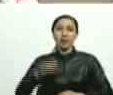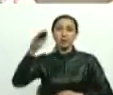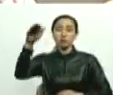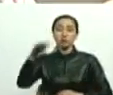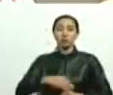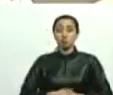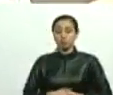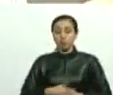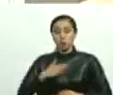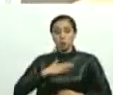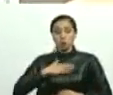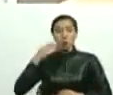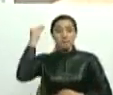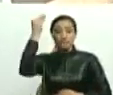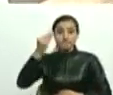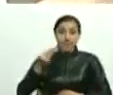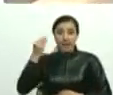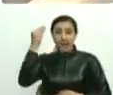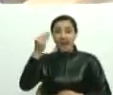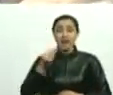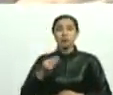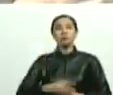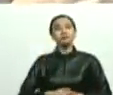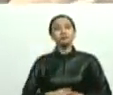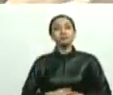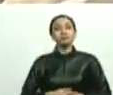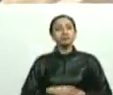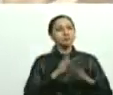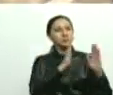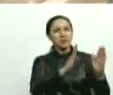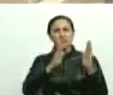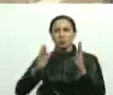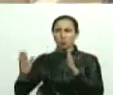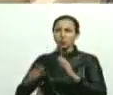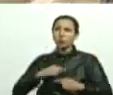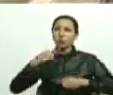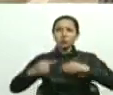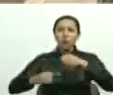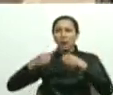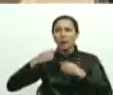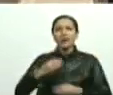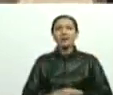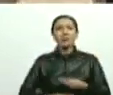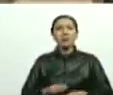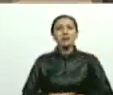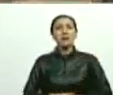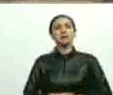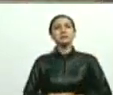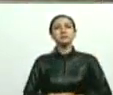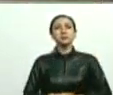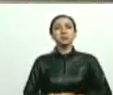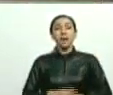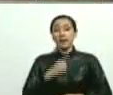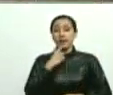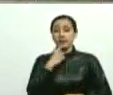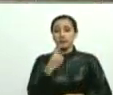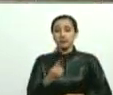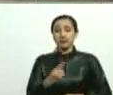Pienso en la secuencia de una generación a otra, si se puede decir de esa forma,